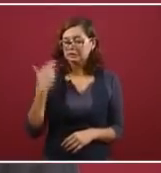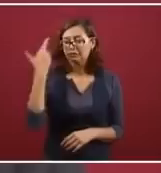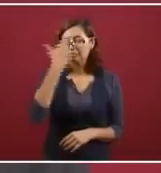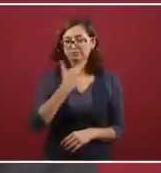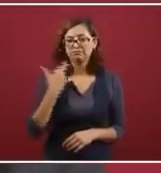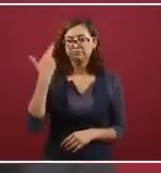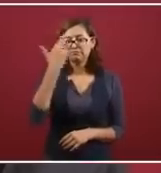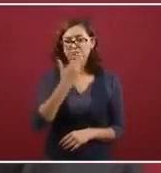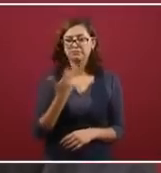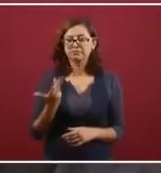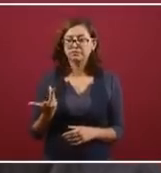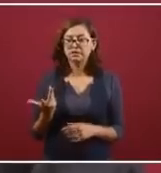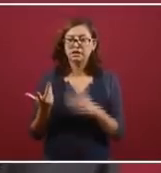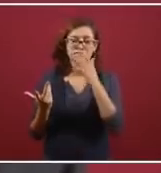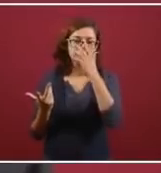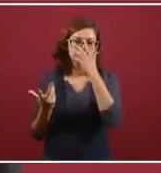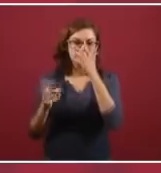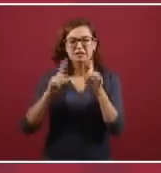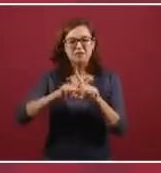pero un casino,